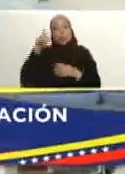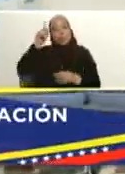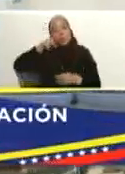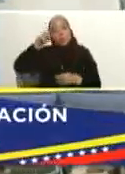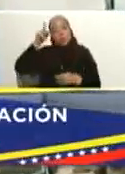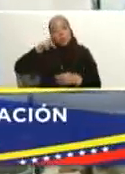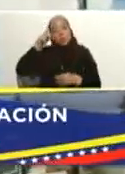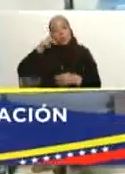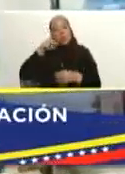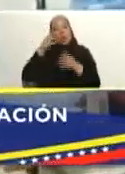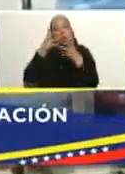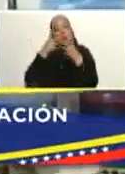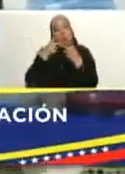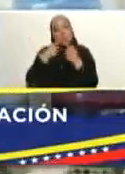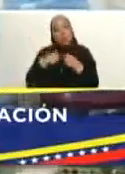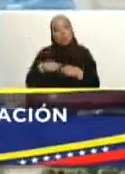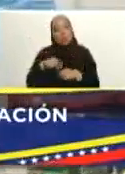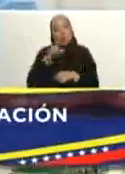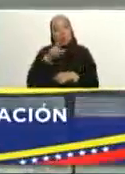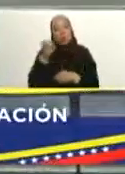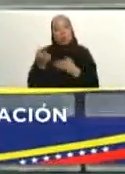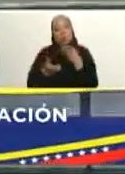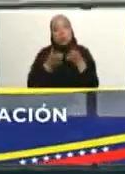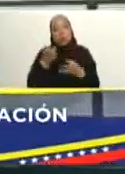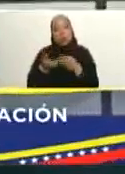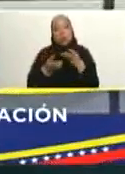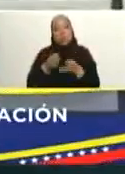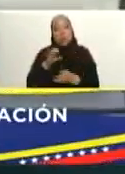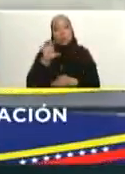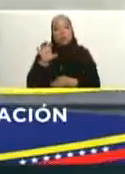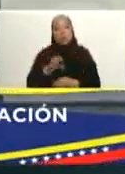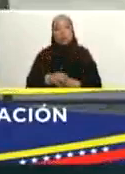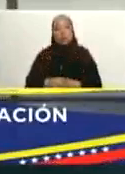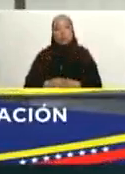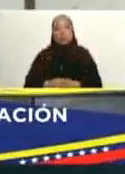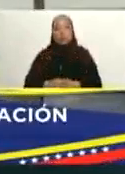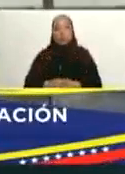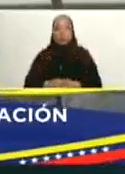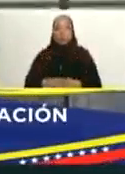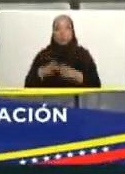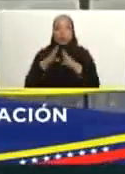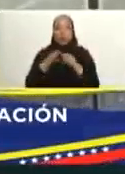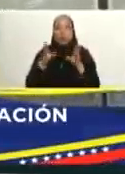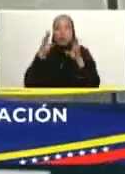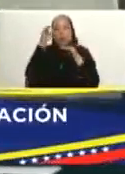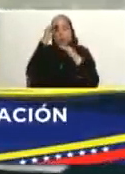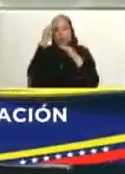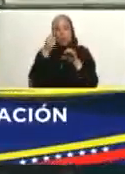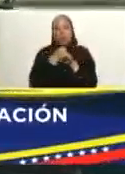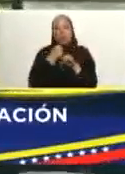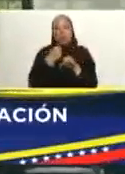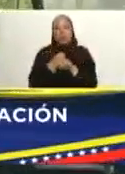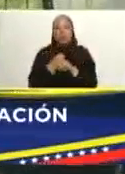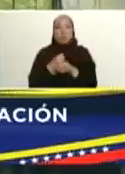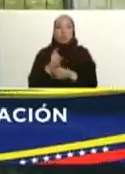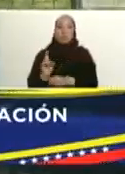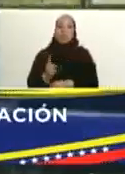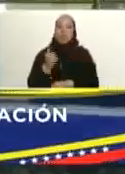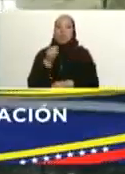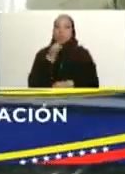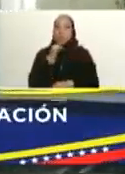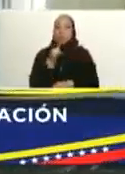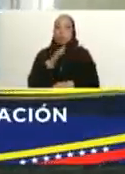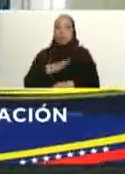profesores, obreros, las cocineras de la patria que están pues todas atentas a colaborar, porque aquí somos uno solo.